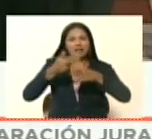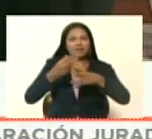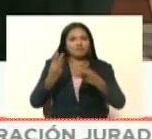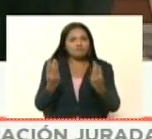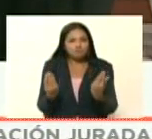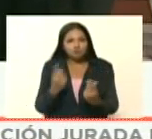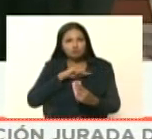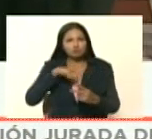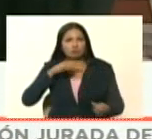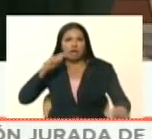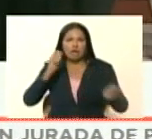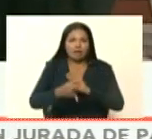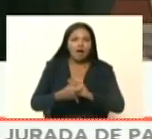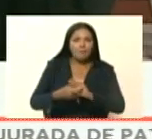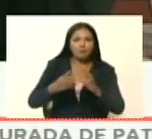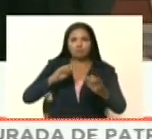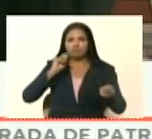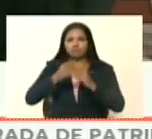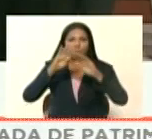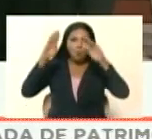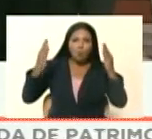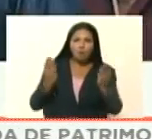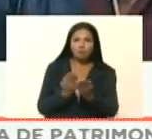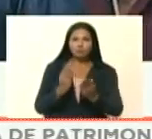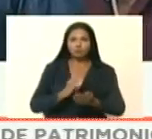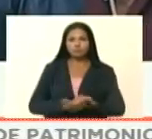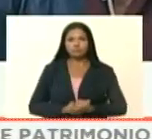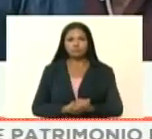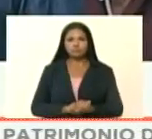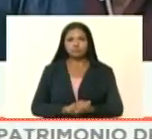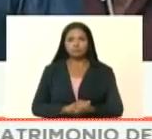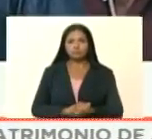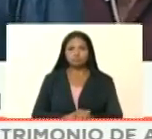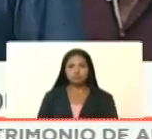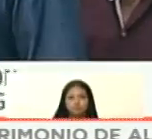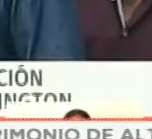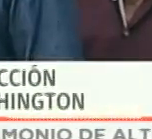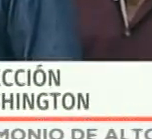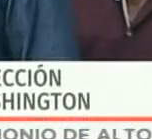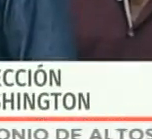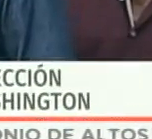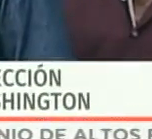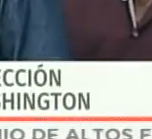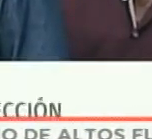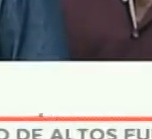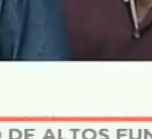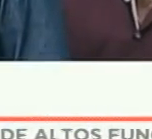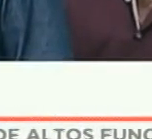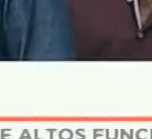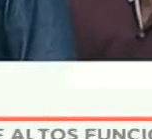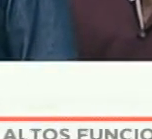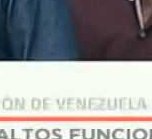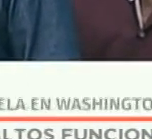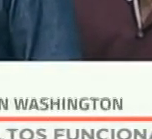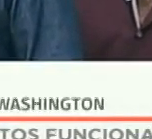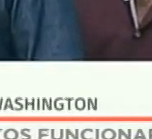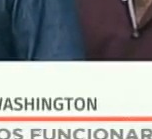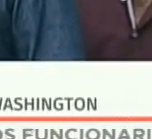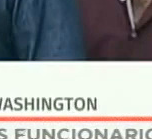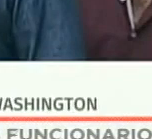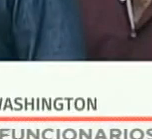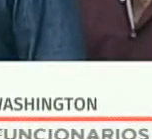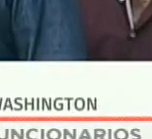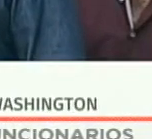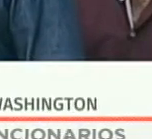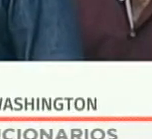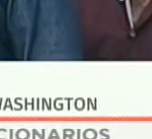de cambio de regímenes en el mundo. And we've seen the catastrophes that this same policy has caused for Central